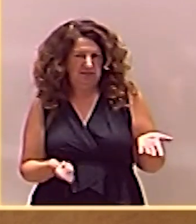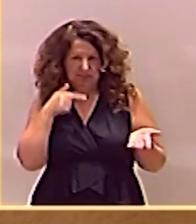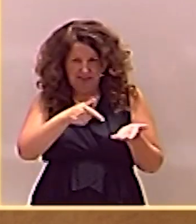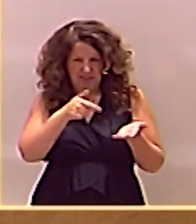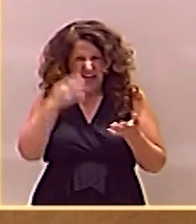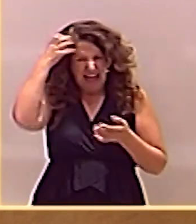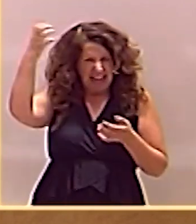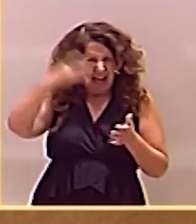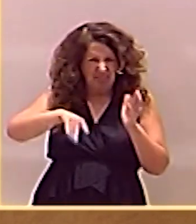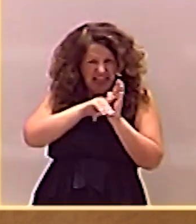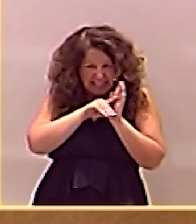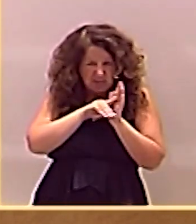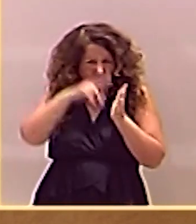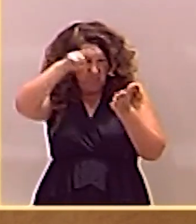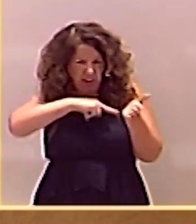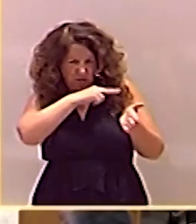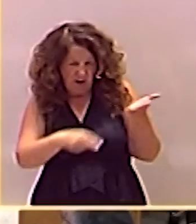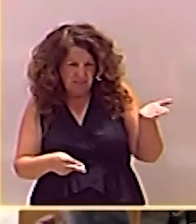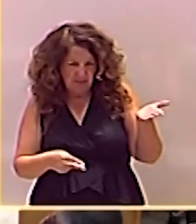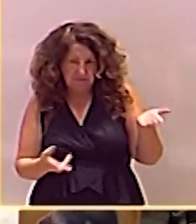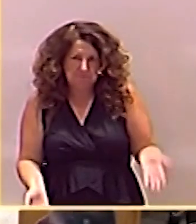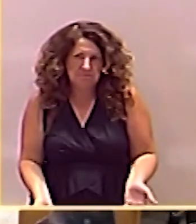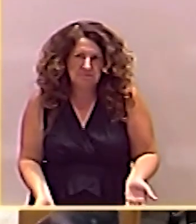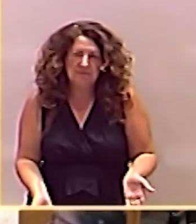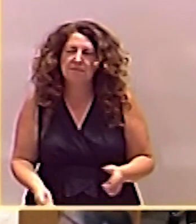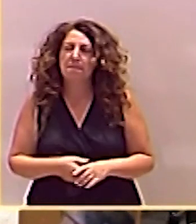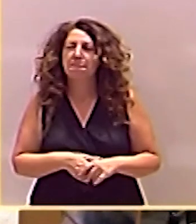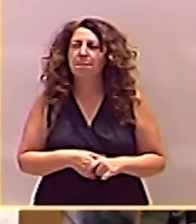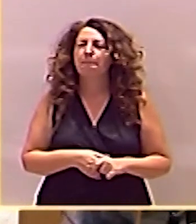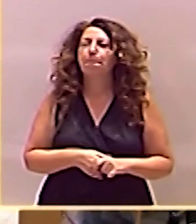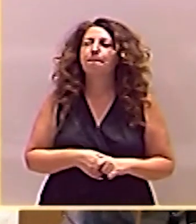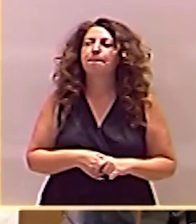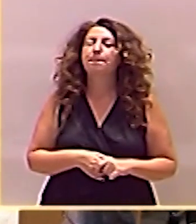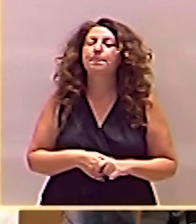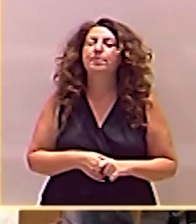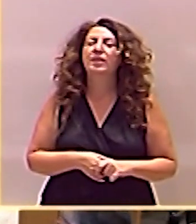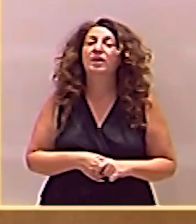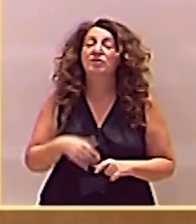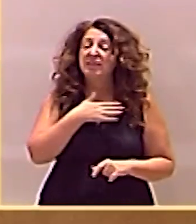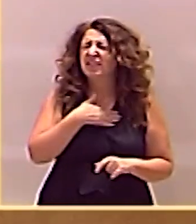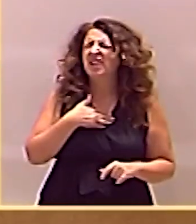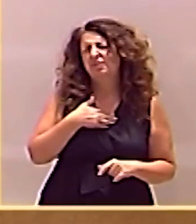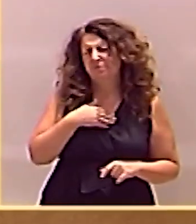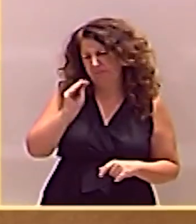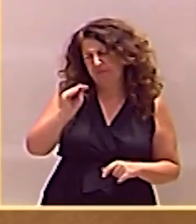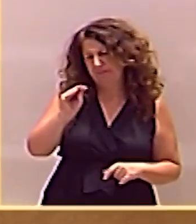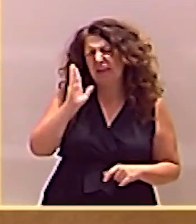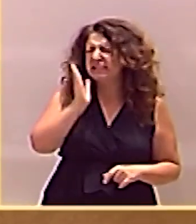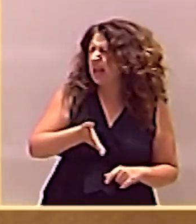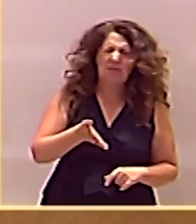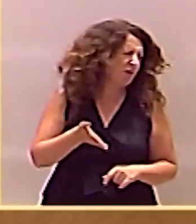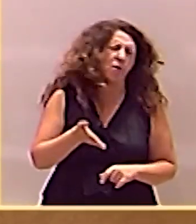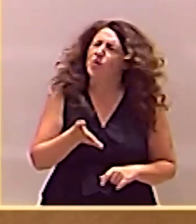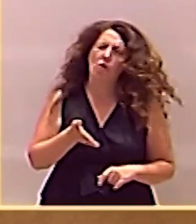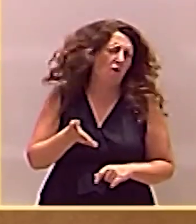un real decreto-lei. Yo le propongo, señoría, primero que non sancione. Que